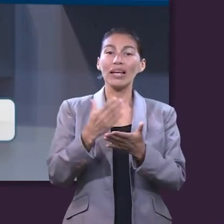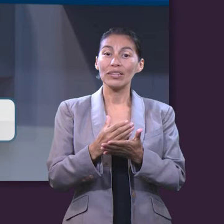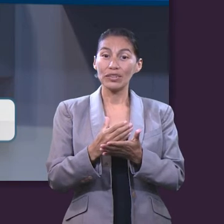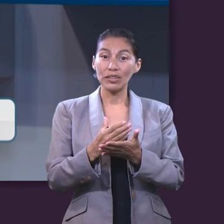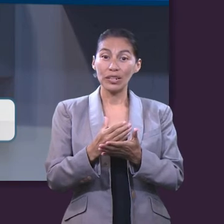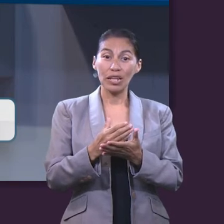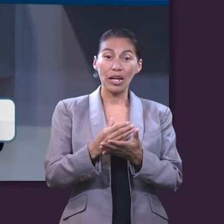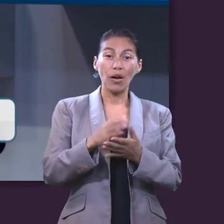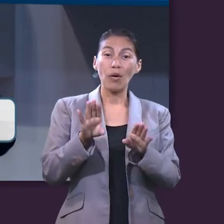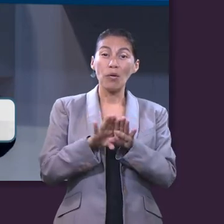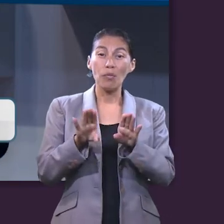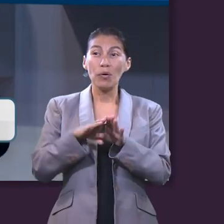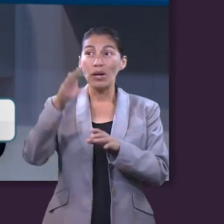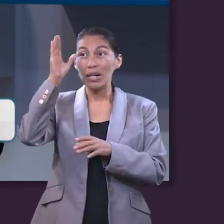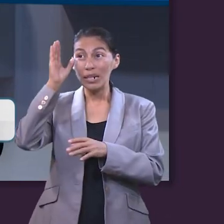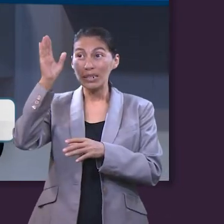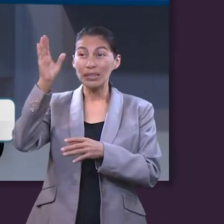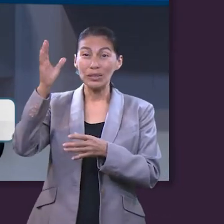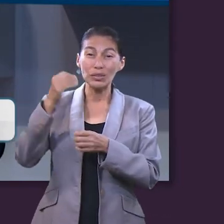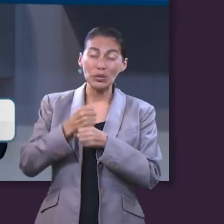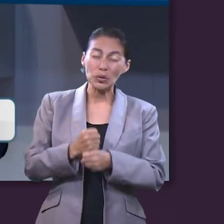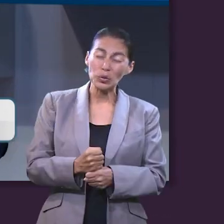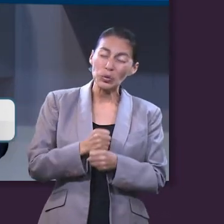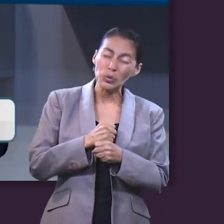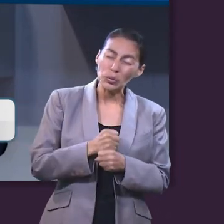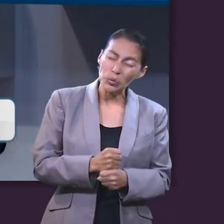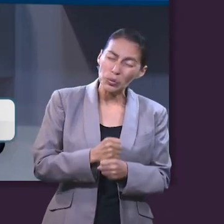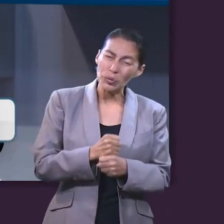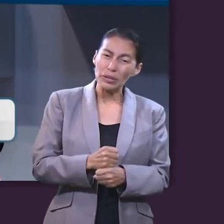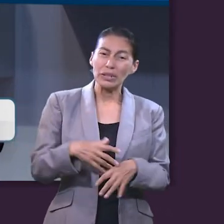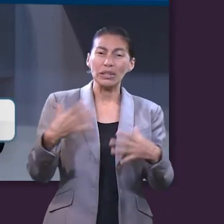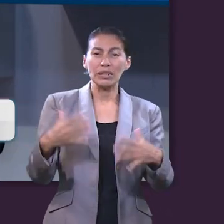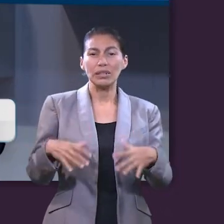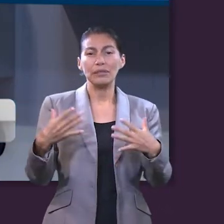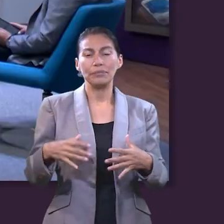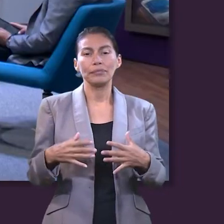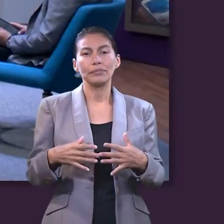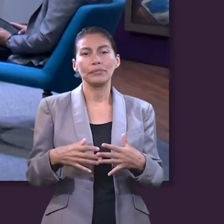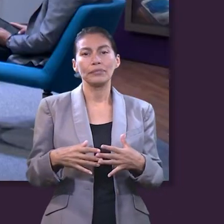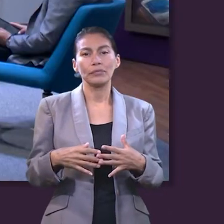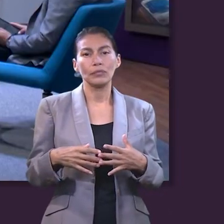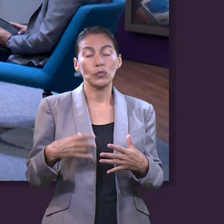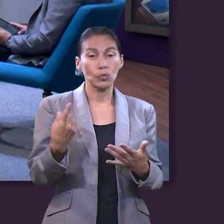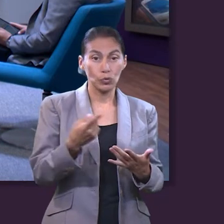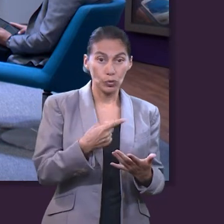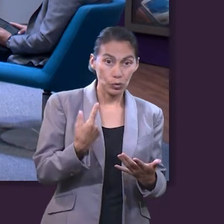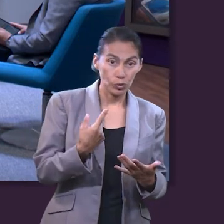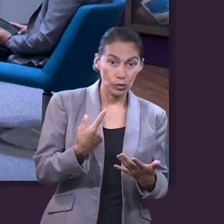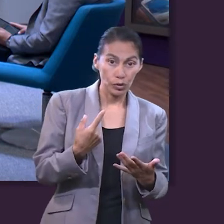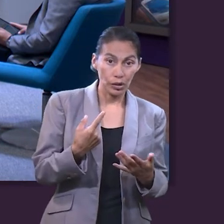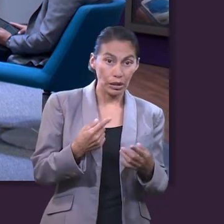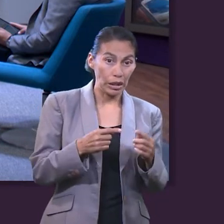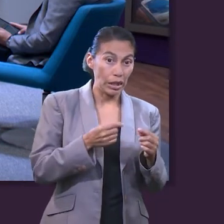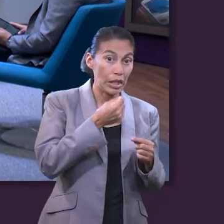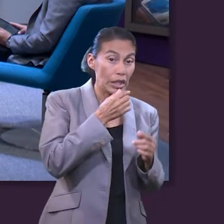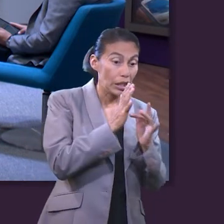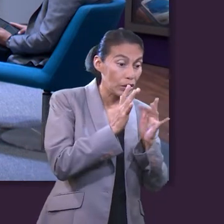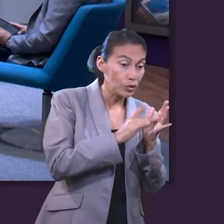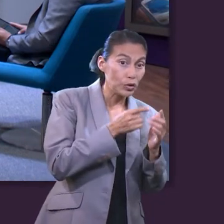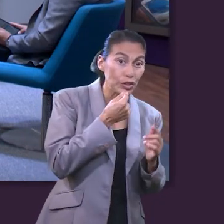sobre los crisoles de Cristo y hemos hecho un recorrido desde la etapa de